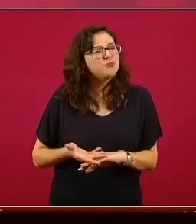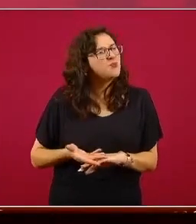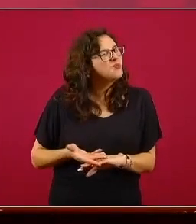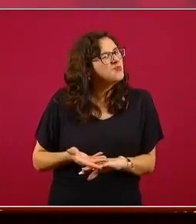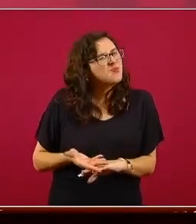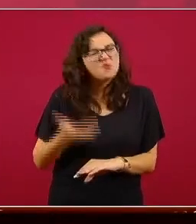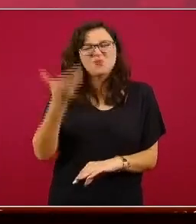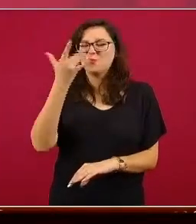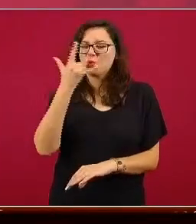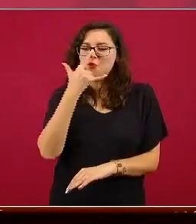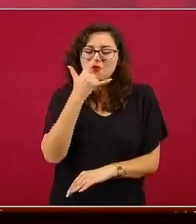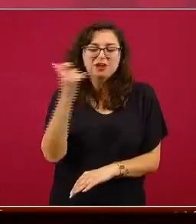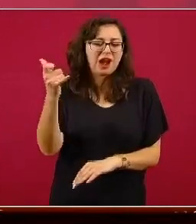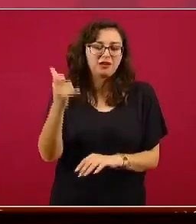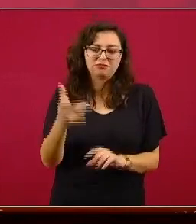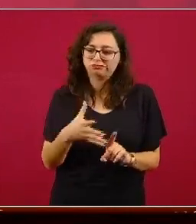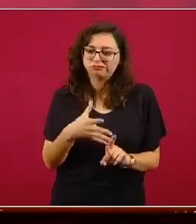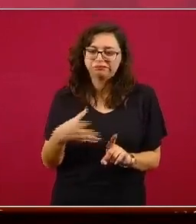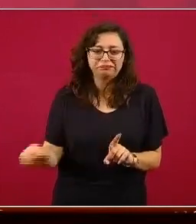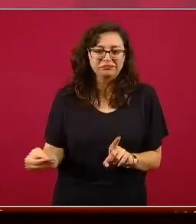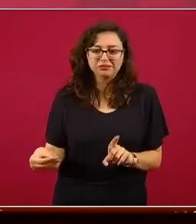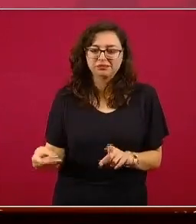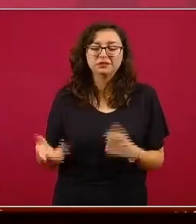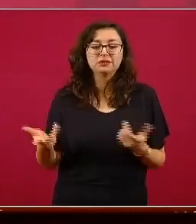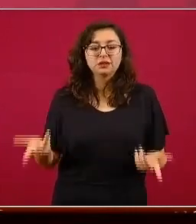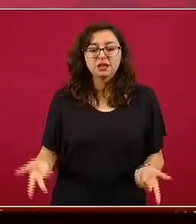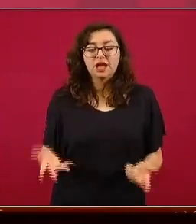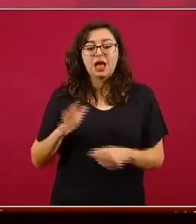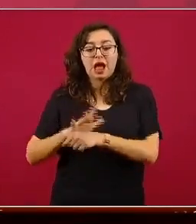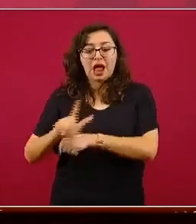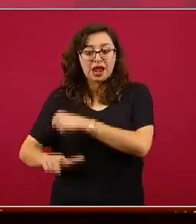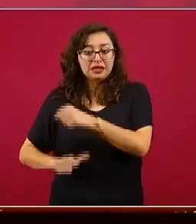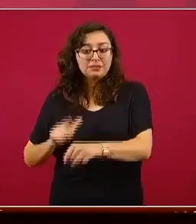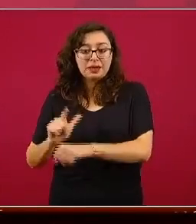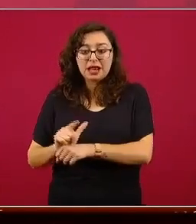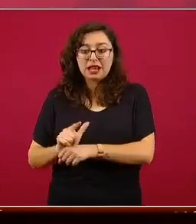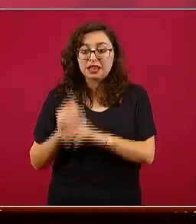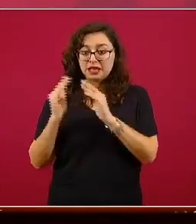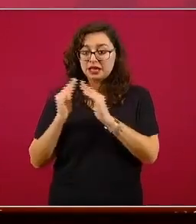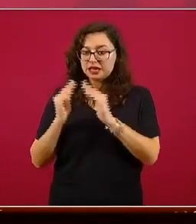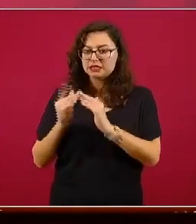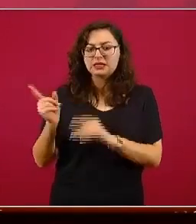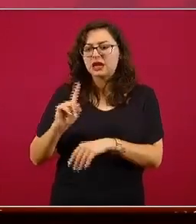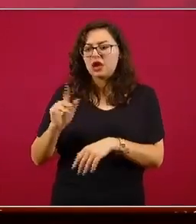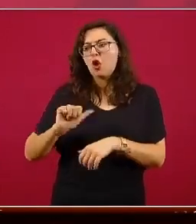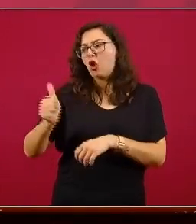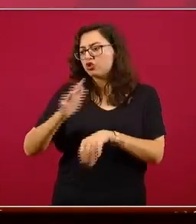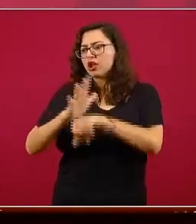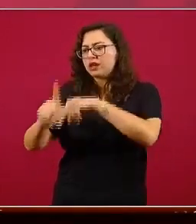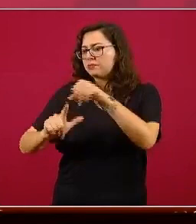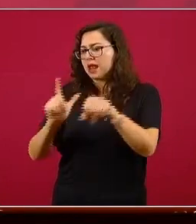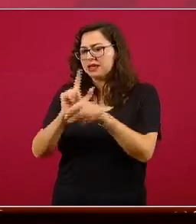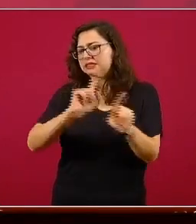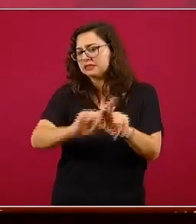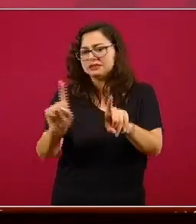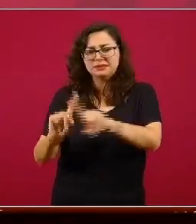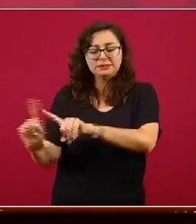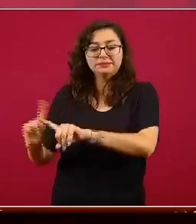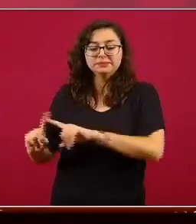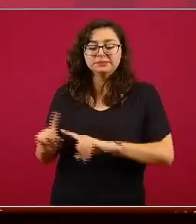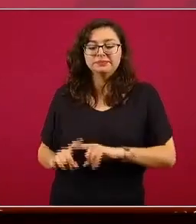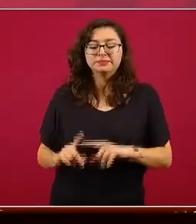pueda ocurrir. Las mascotas y otras especies animales que no necesariamente son mascotas domésticas son